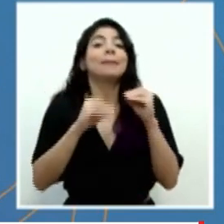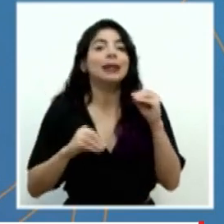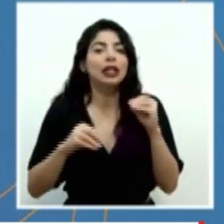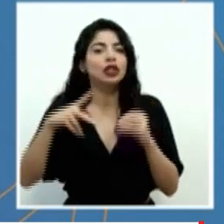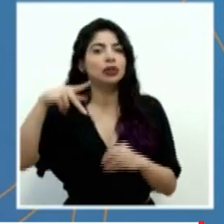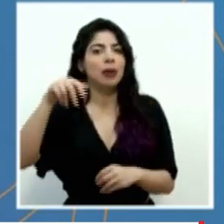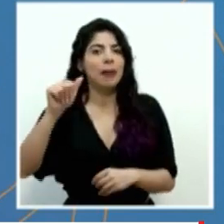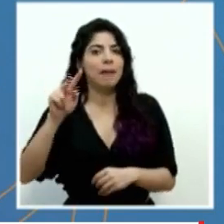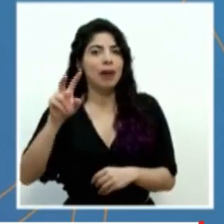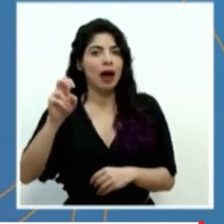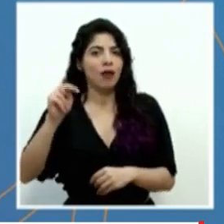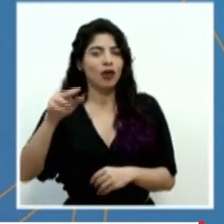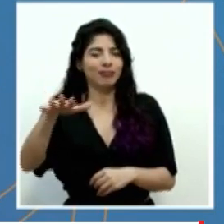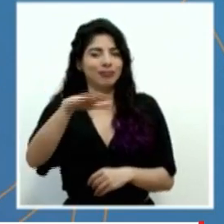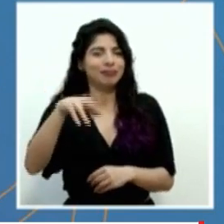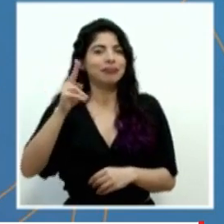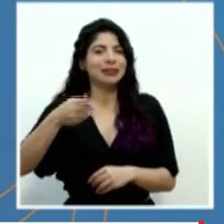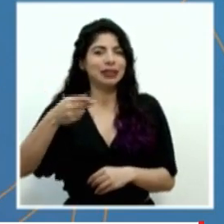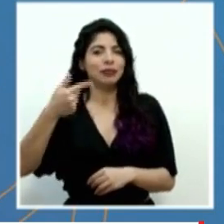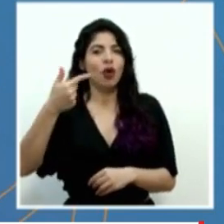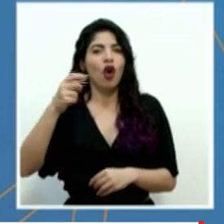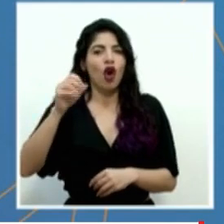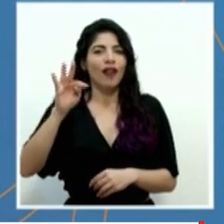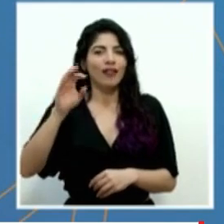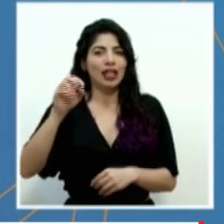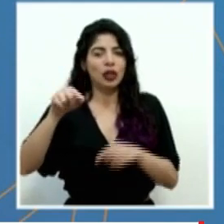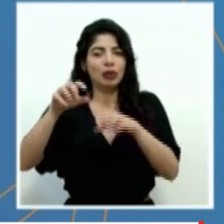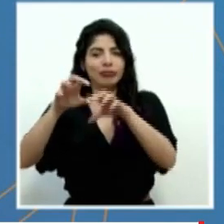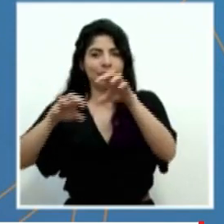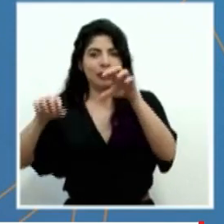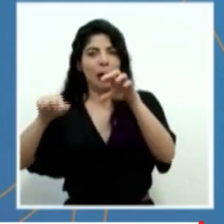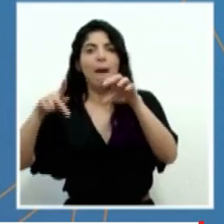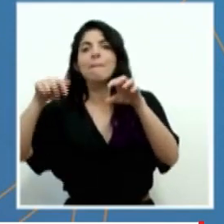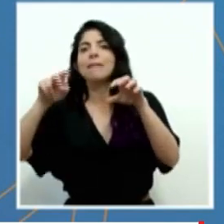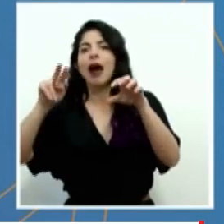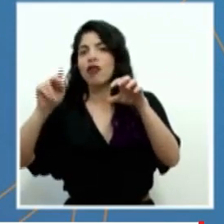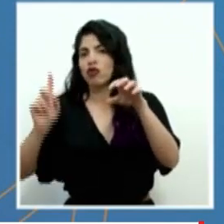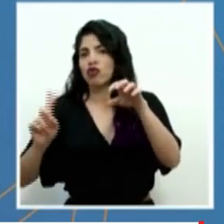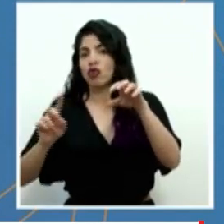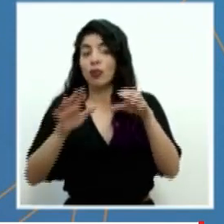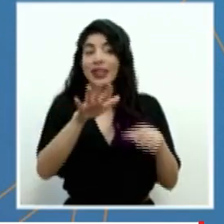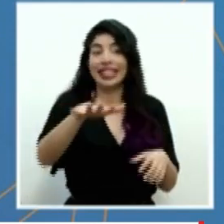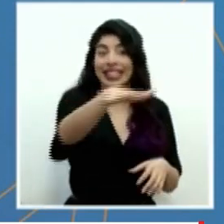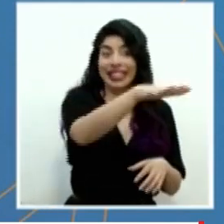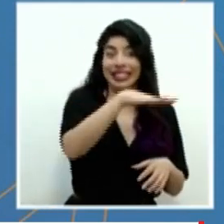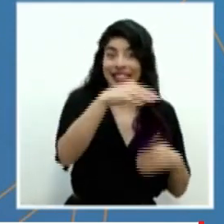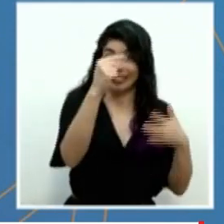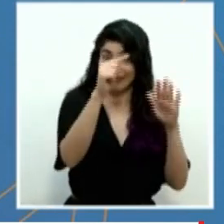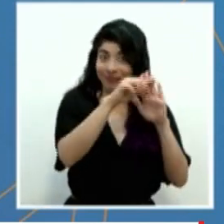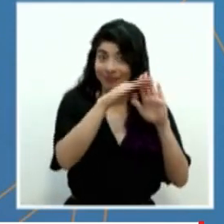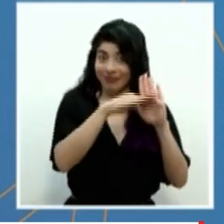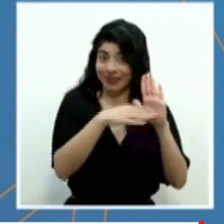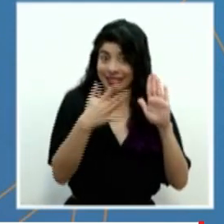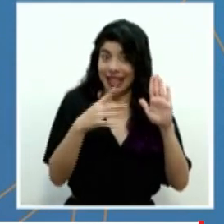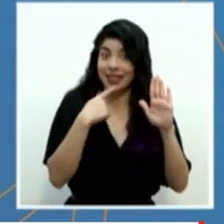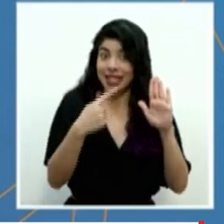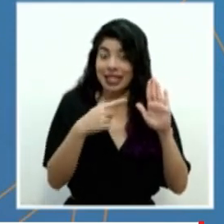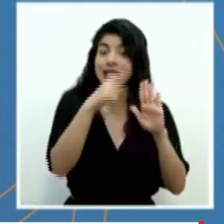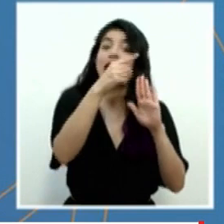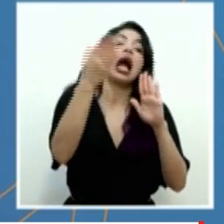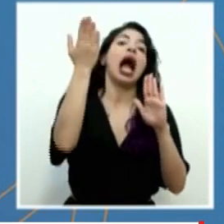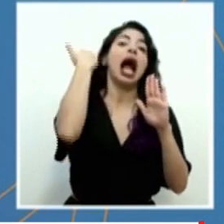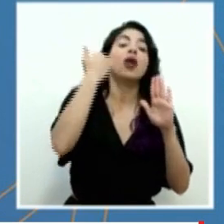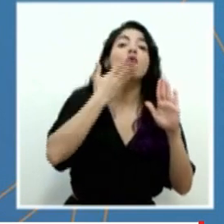de Pavón en el cantón de Golfito, por condiciones geográficas, bajan de alerta naranja